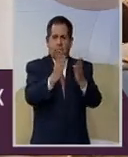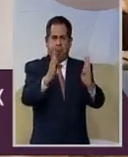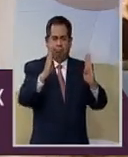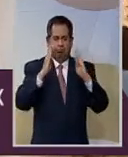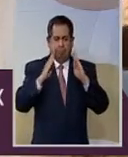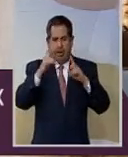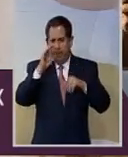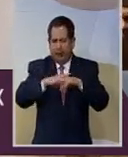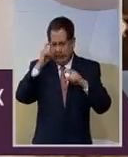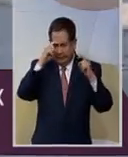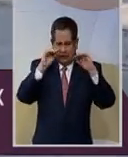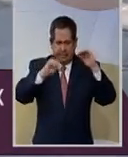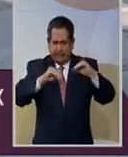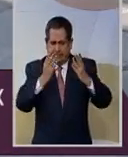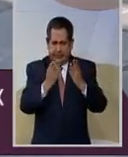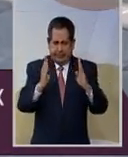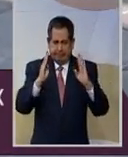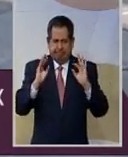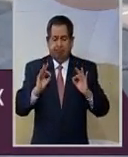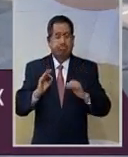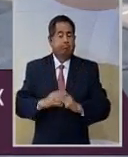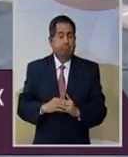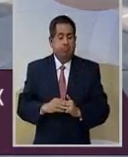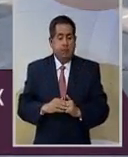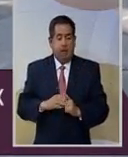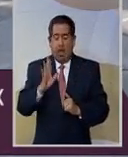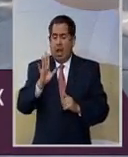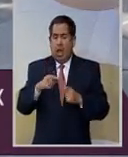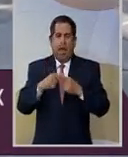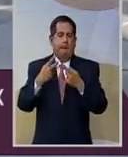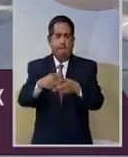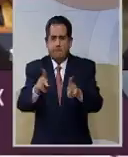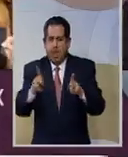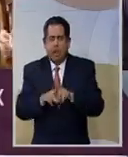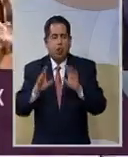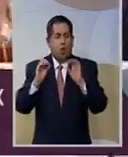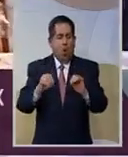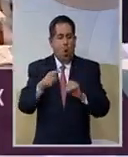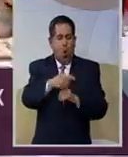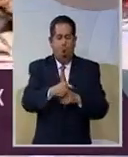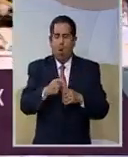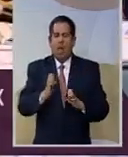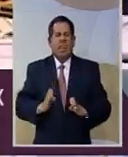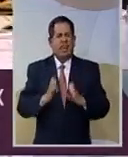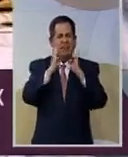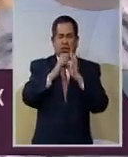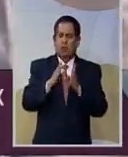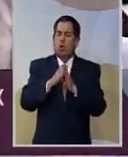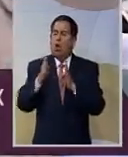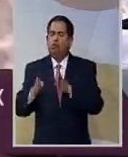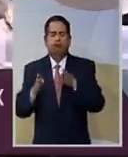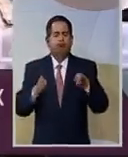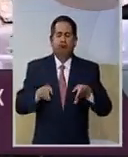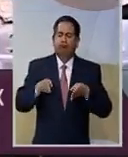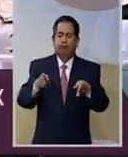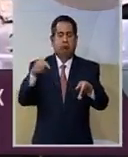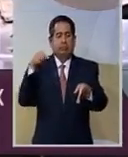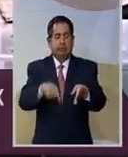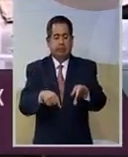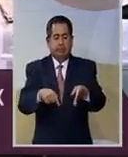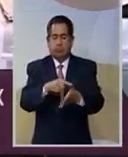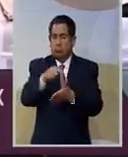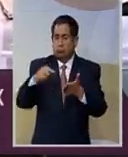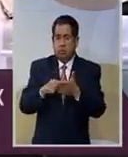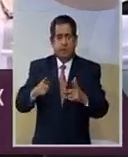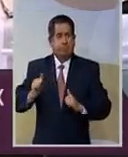tarea más complicada. Ya sea en la amplitud de un patio escolar o en el estrecho pasillo entre los edificios de una unidad habitacional, todo espacio